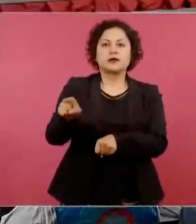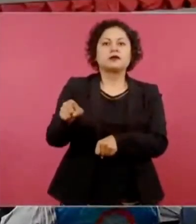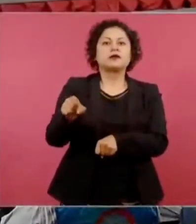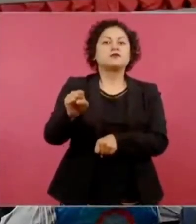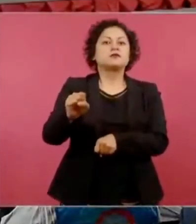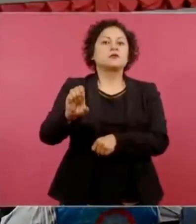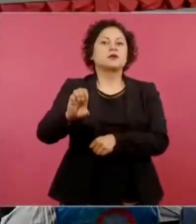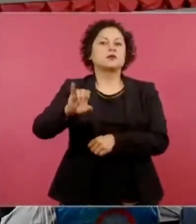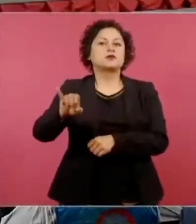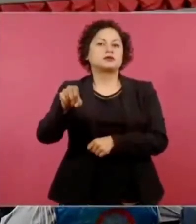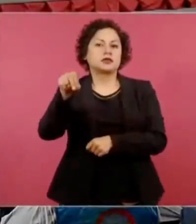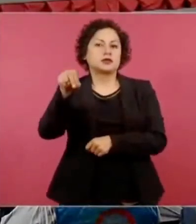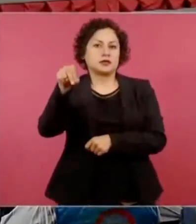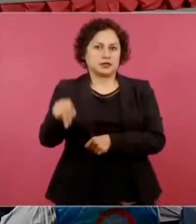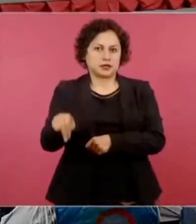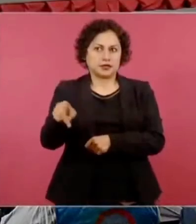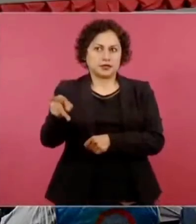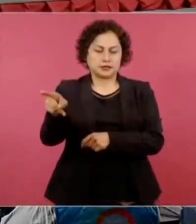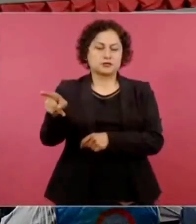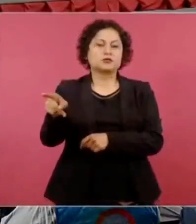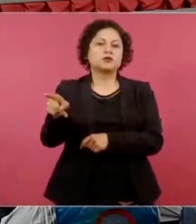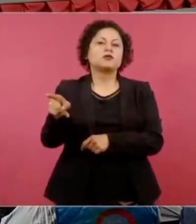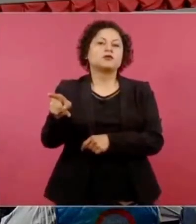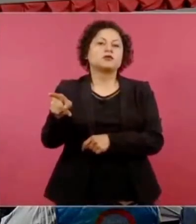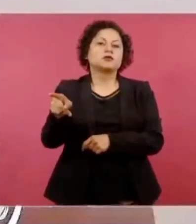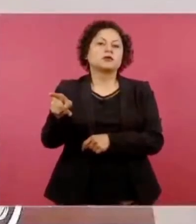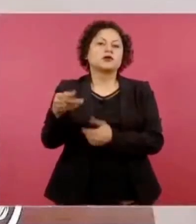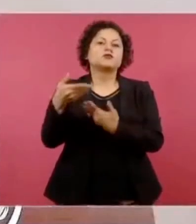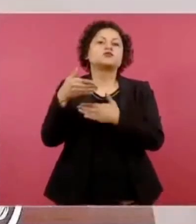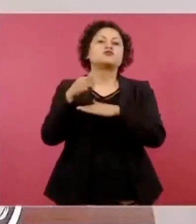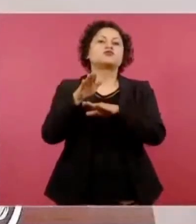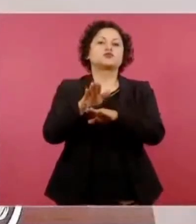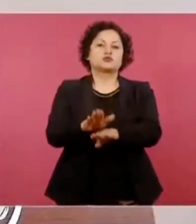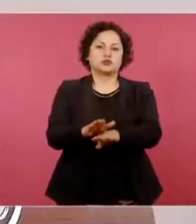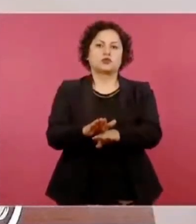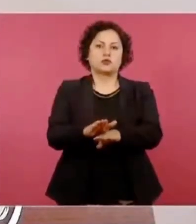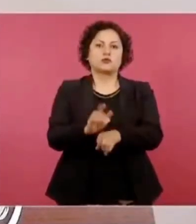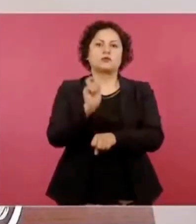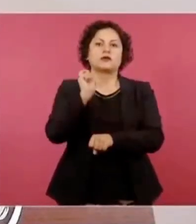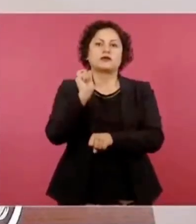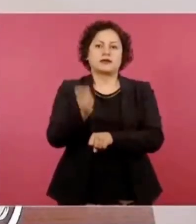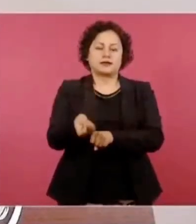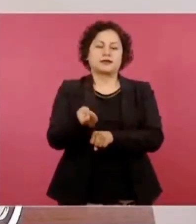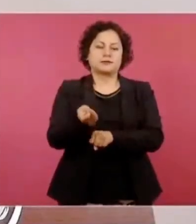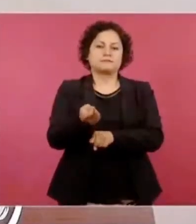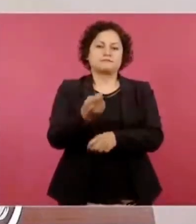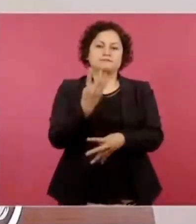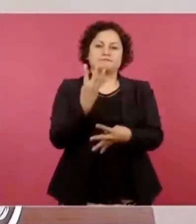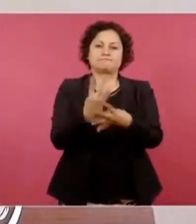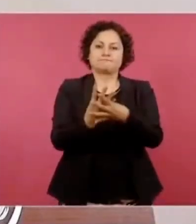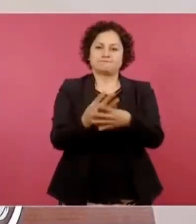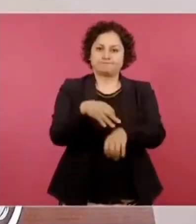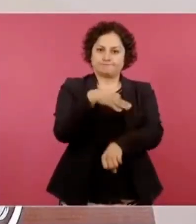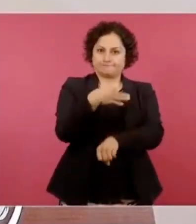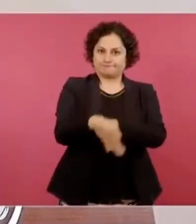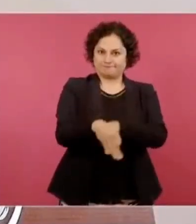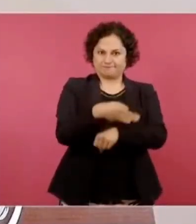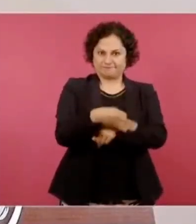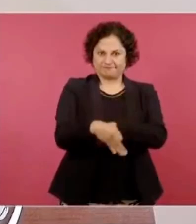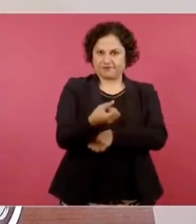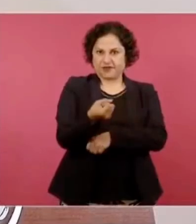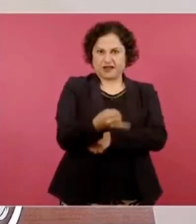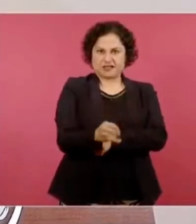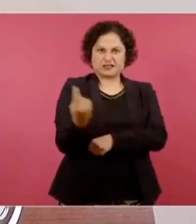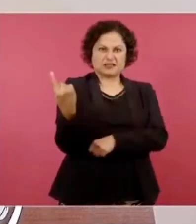de la Nación respecto a la prisión preventiva de oficio. Primero, señalar qué es la